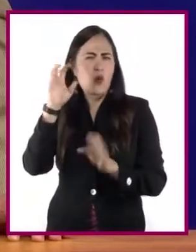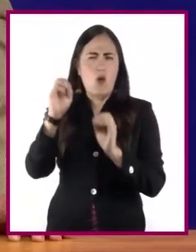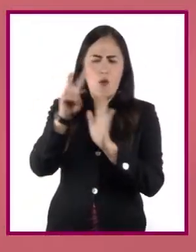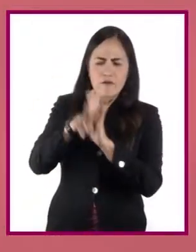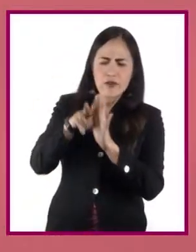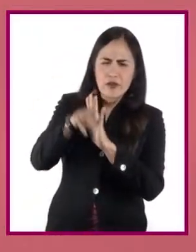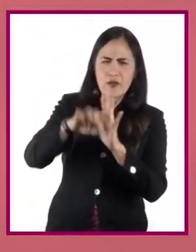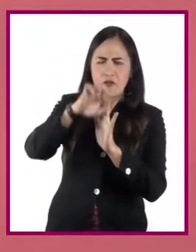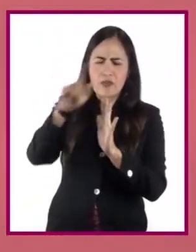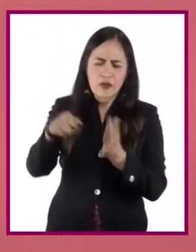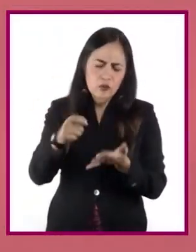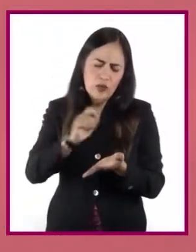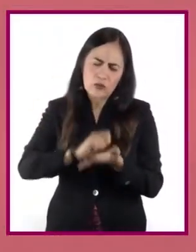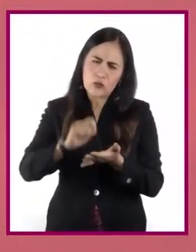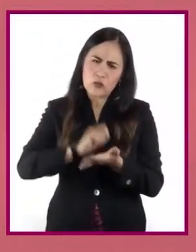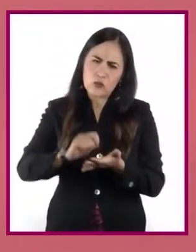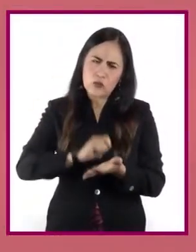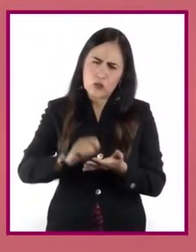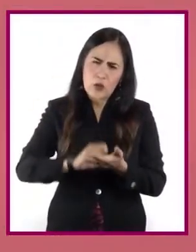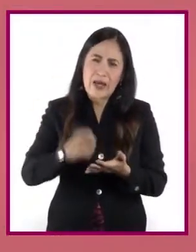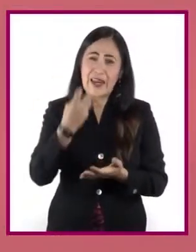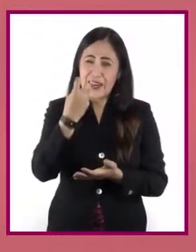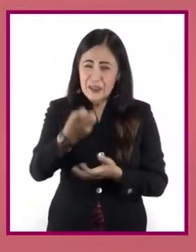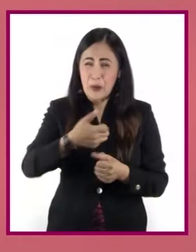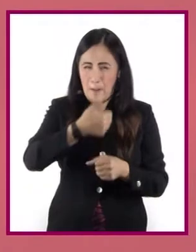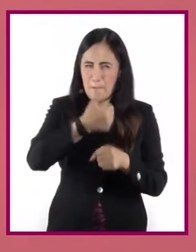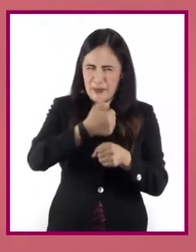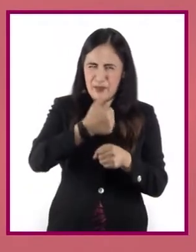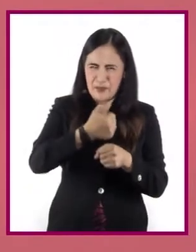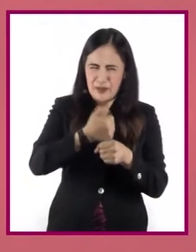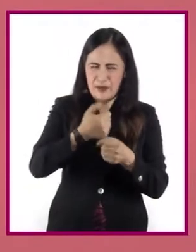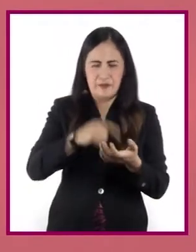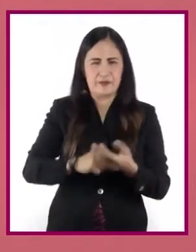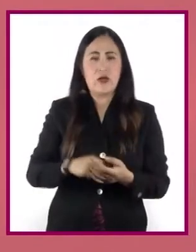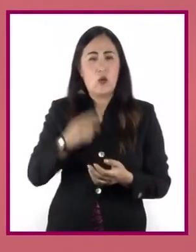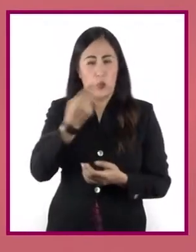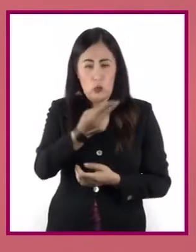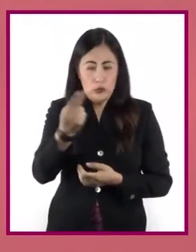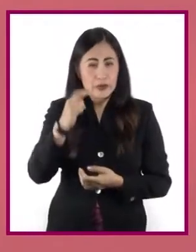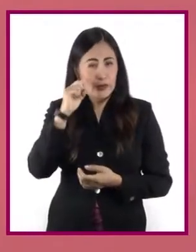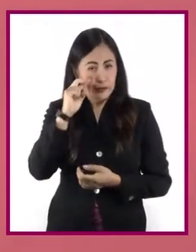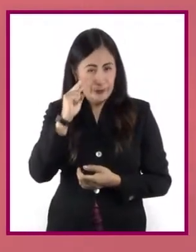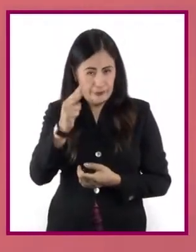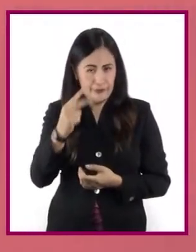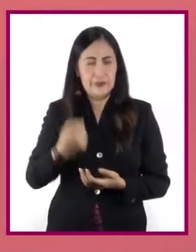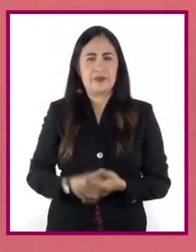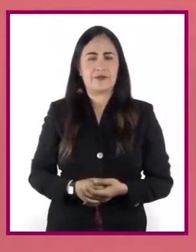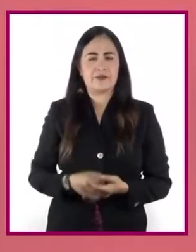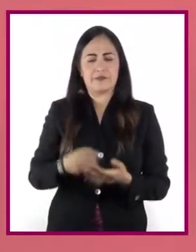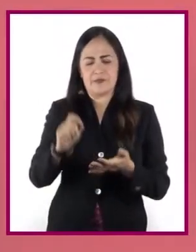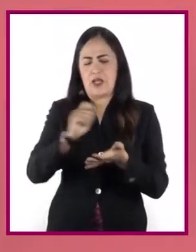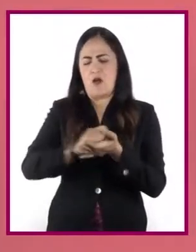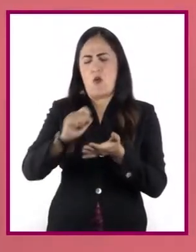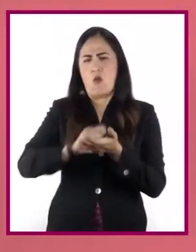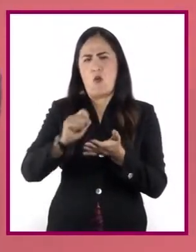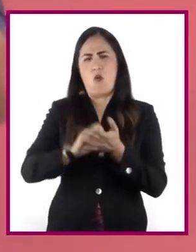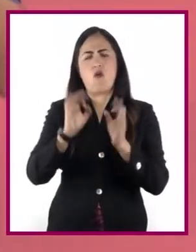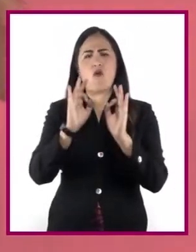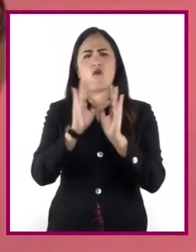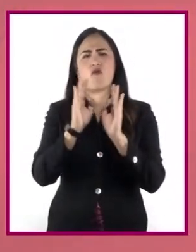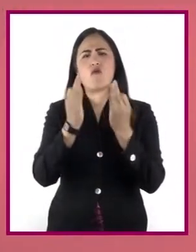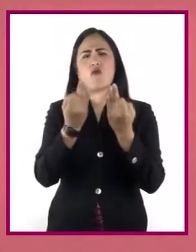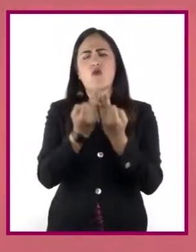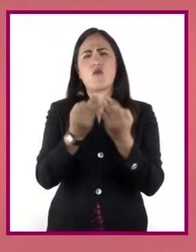entrevista. Claro, pongan especial atención en la estructura de la entrevista que en estos casos